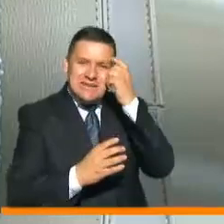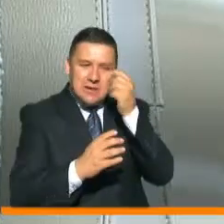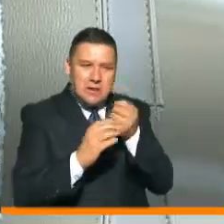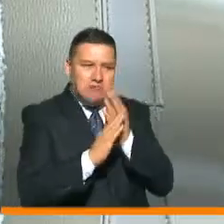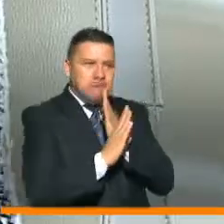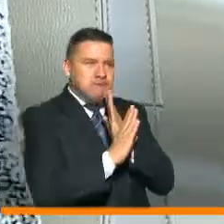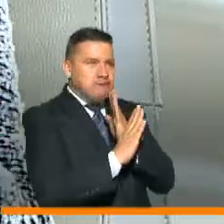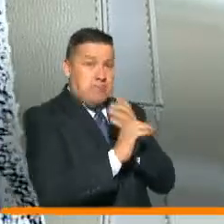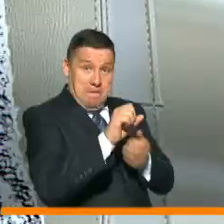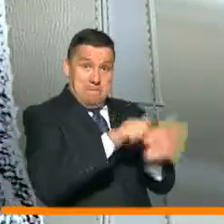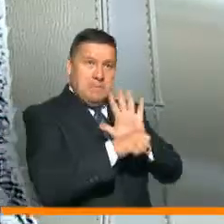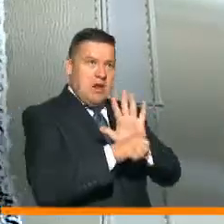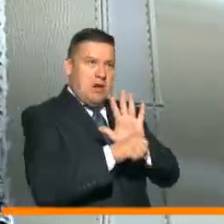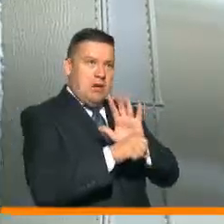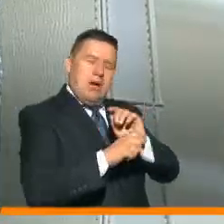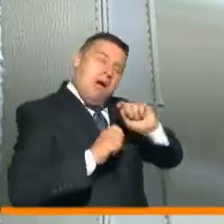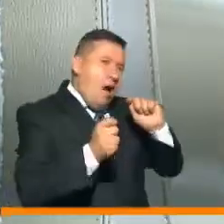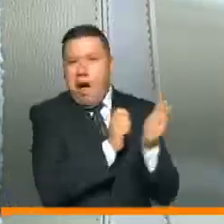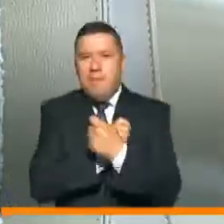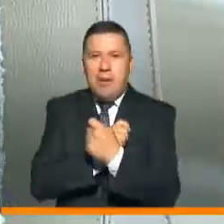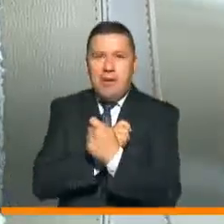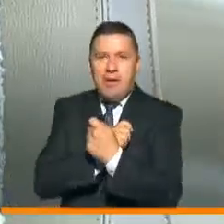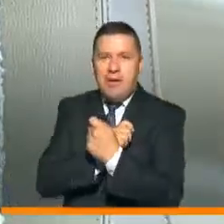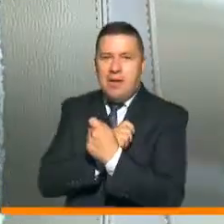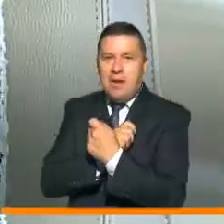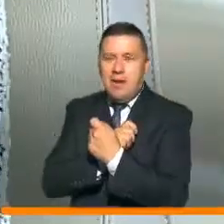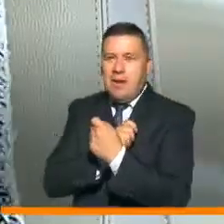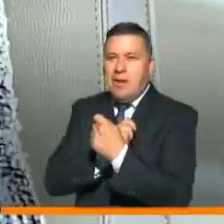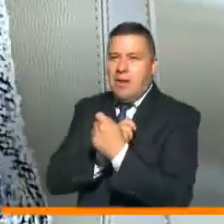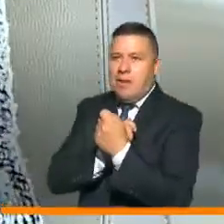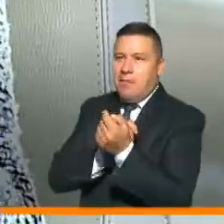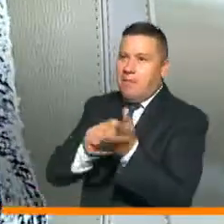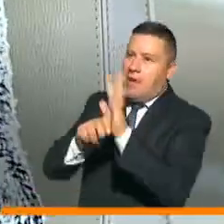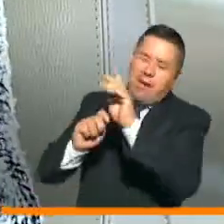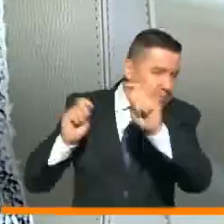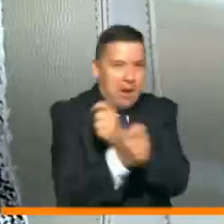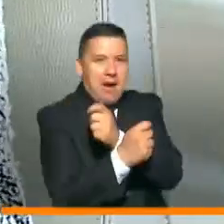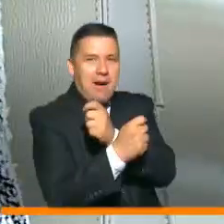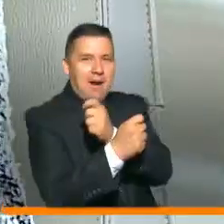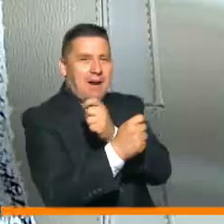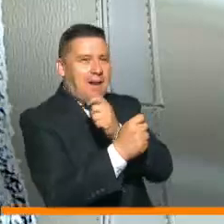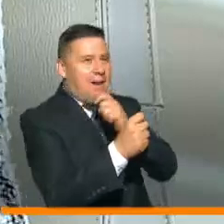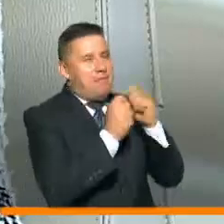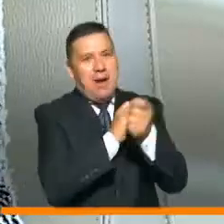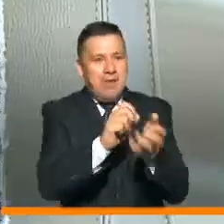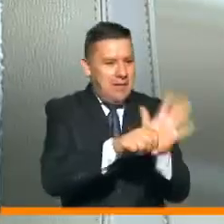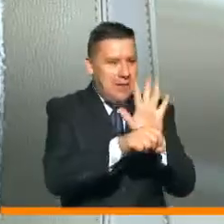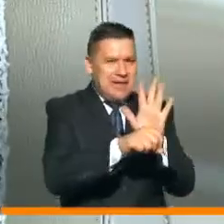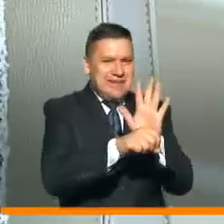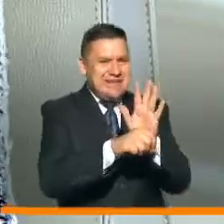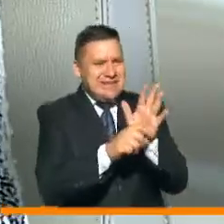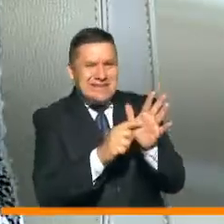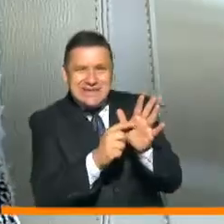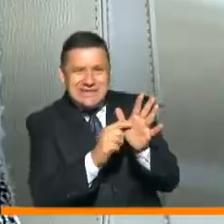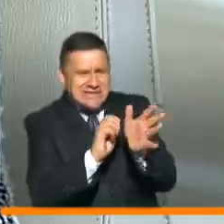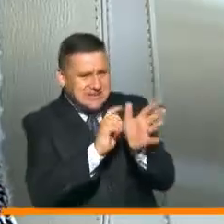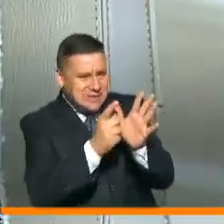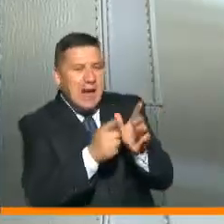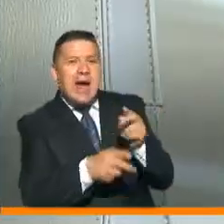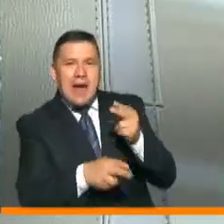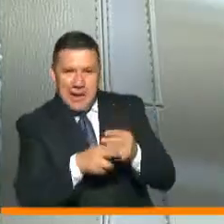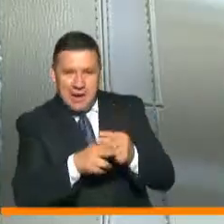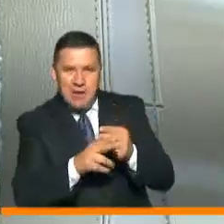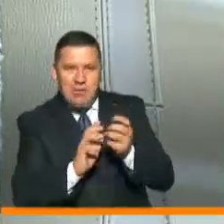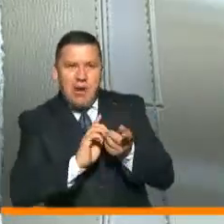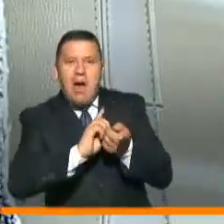se va adaptando cada vez más a los receptores humanos. Estos cambios, estas mejoras, es lo que se